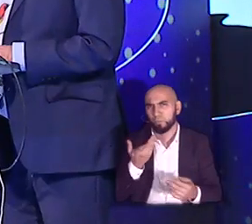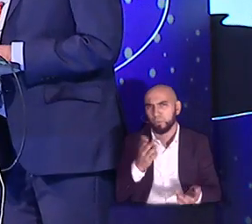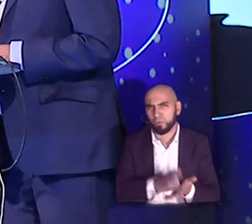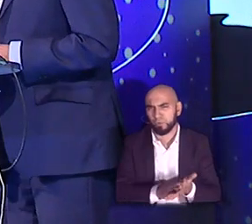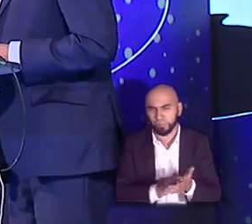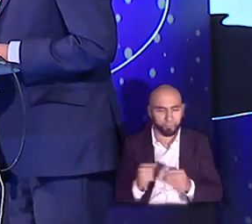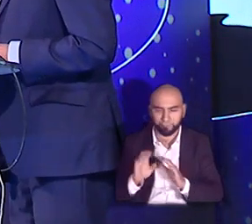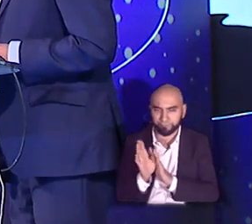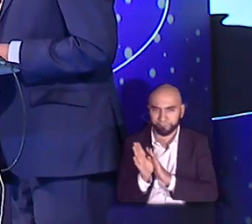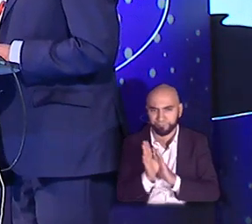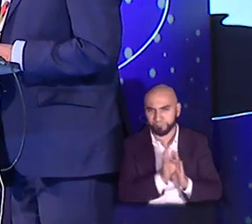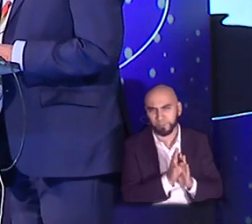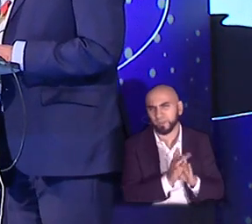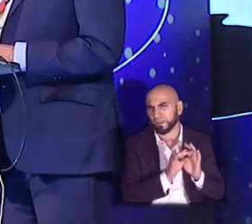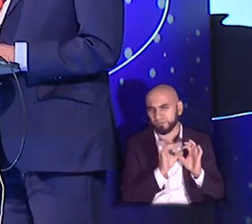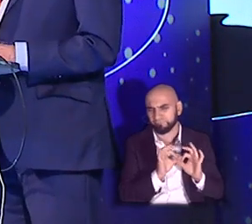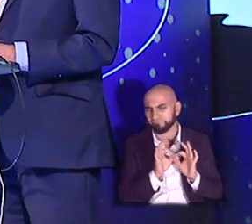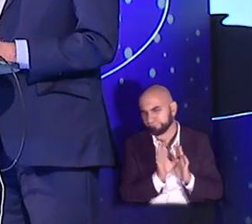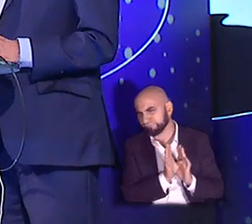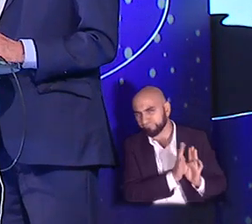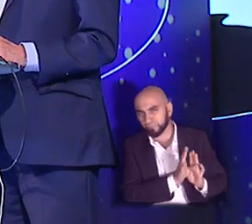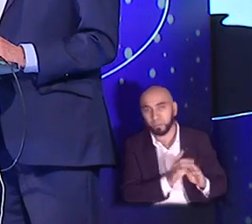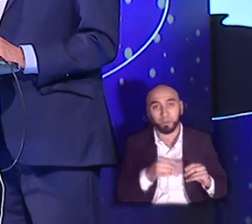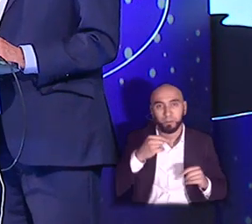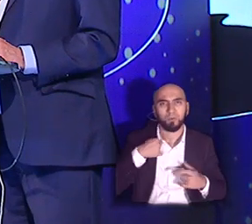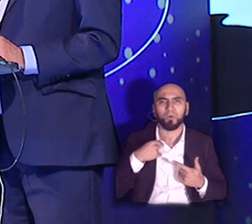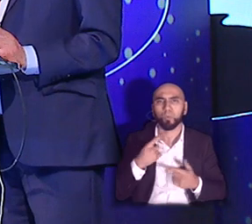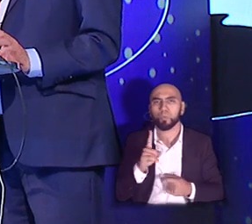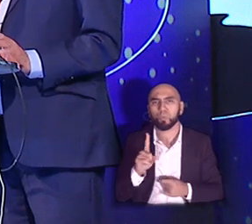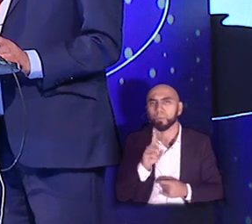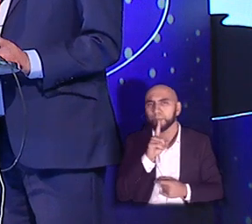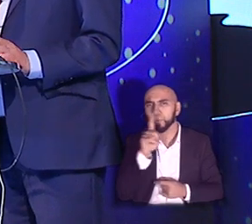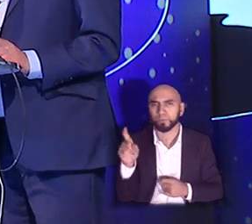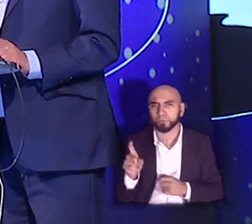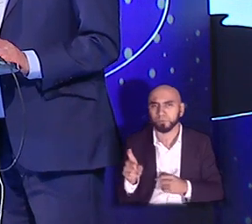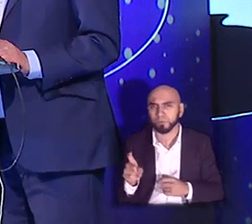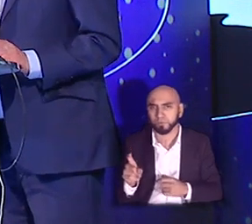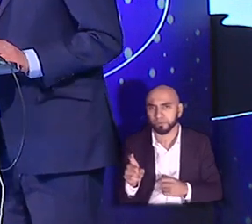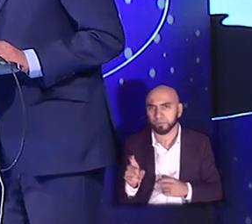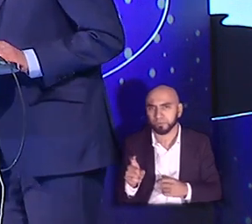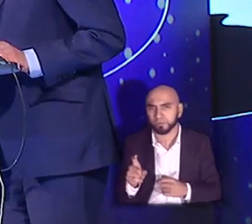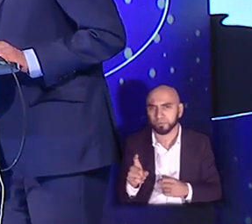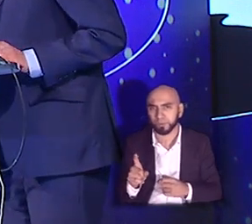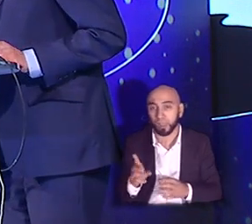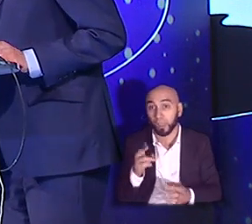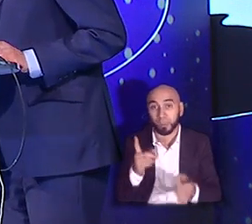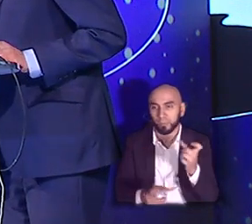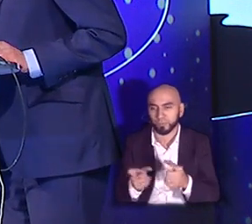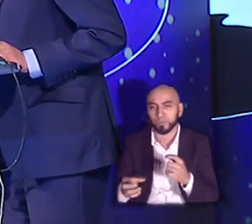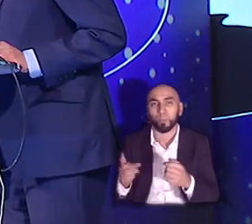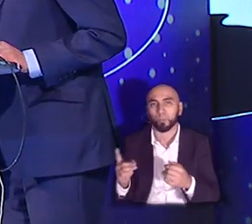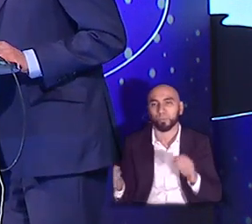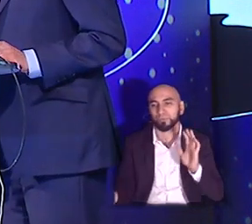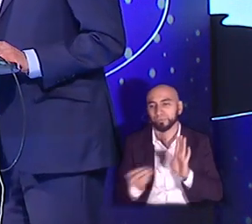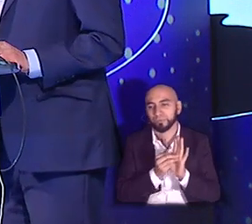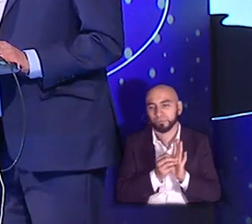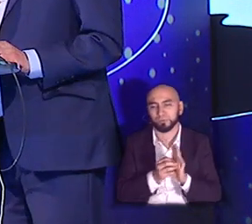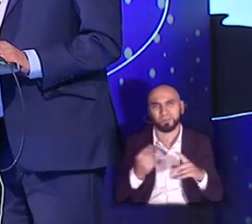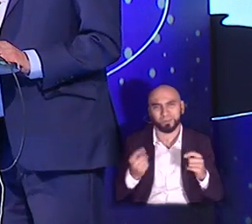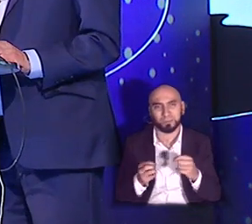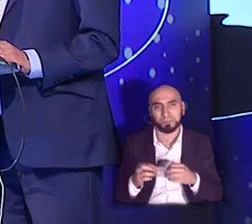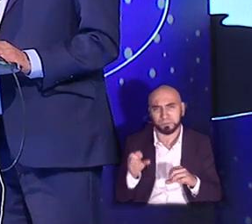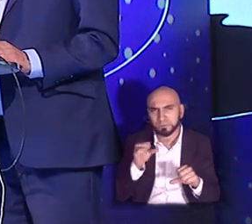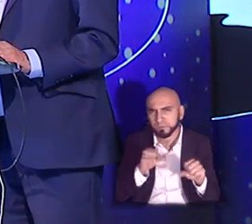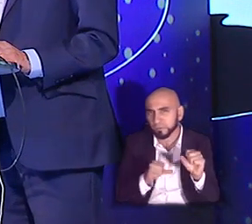esto de lado y voy a ir a una de las preguntas que los organizadores han puesto en esta conferencia. La ciencia